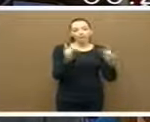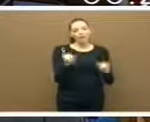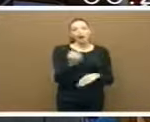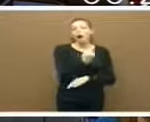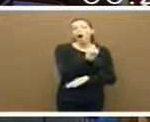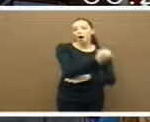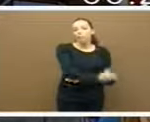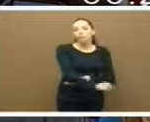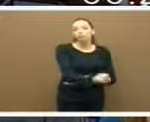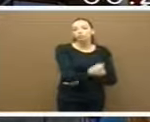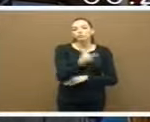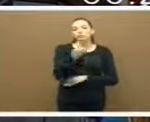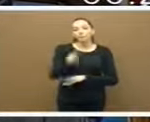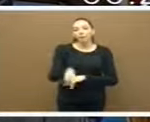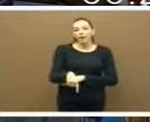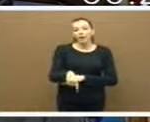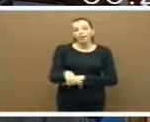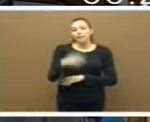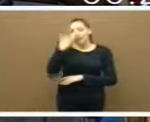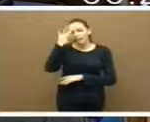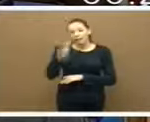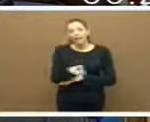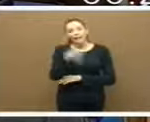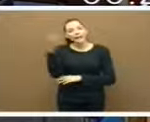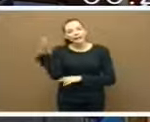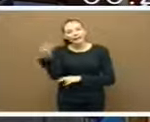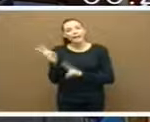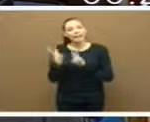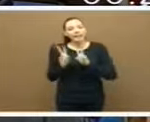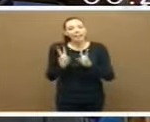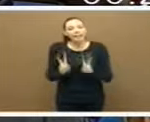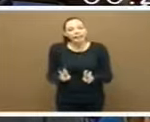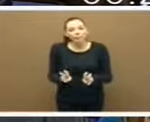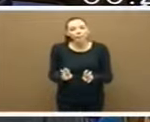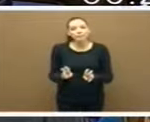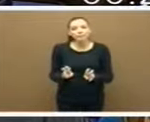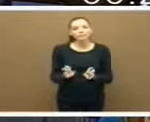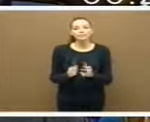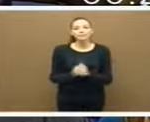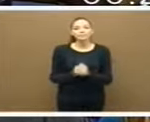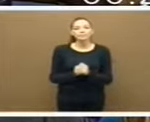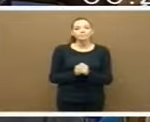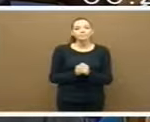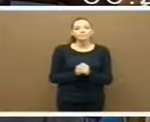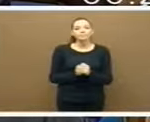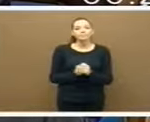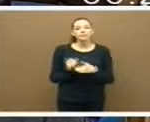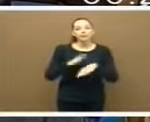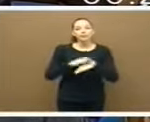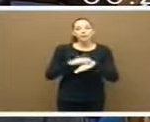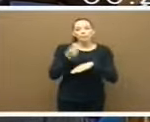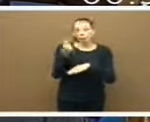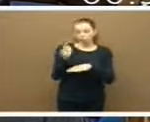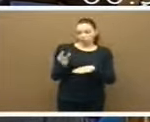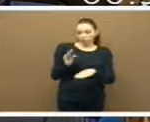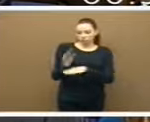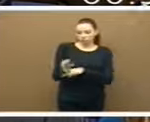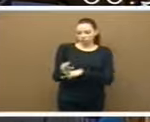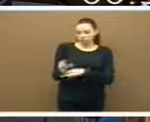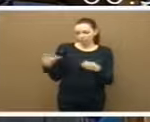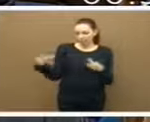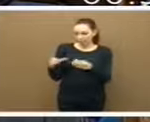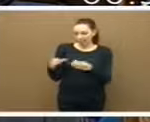las iniciativas que hay en relación a el crear esas ayudas a todas las comunidades como los